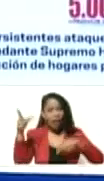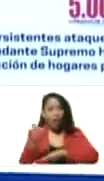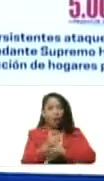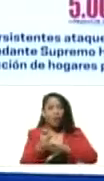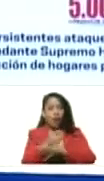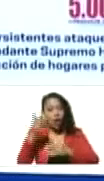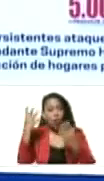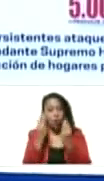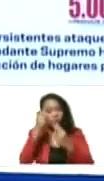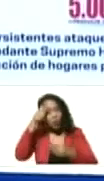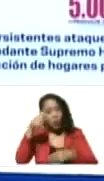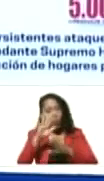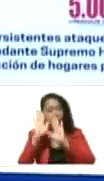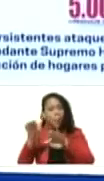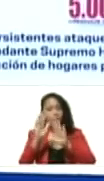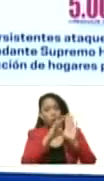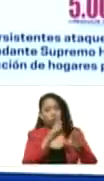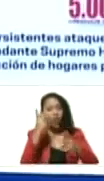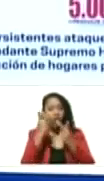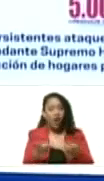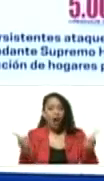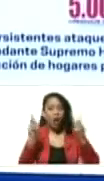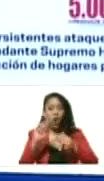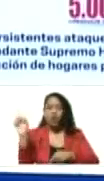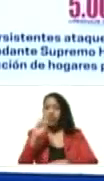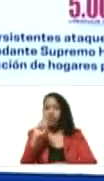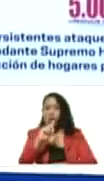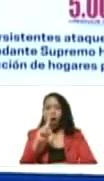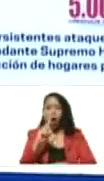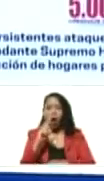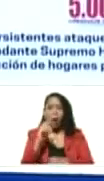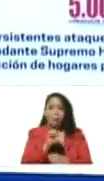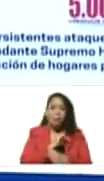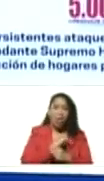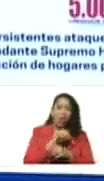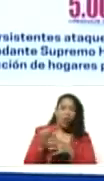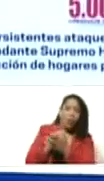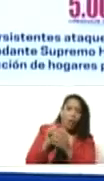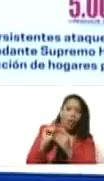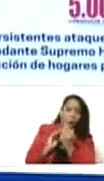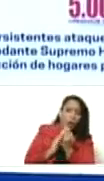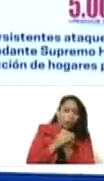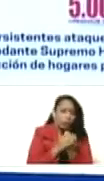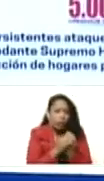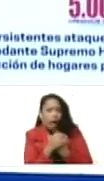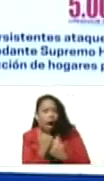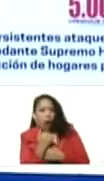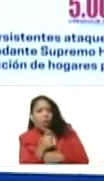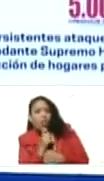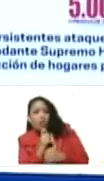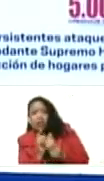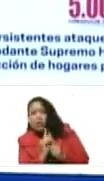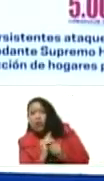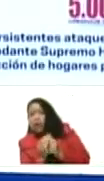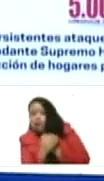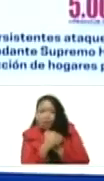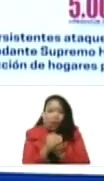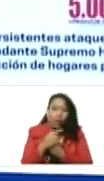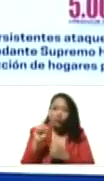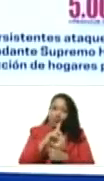con el pueblo, es gobernar con valentía, es no correrle a los problemas, es no esconderse cuando se presentan las dificultades. Y si